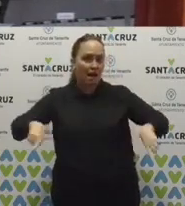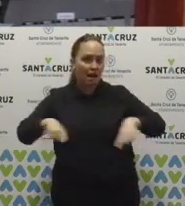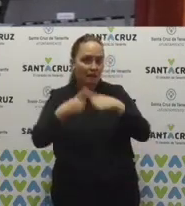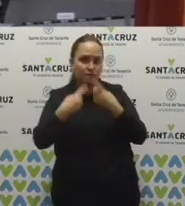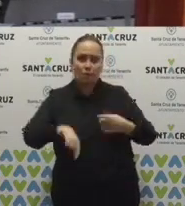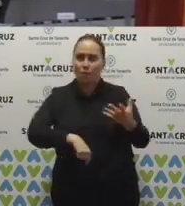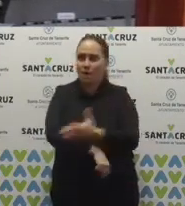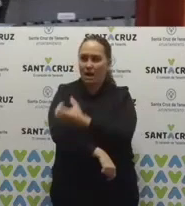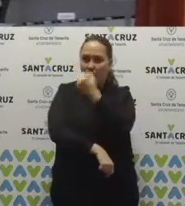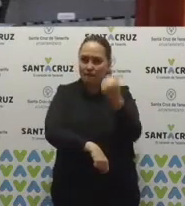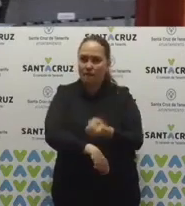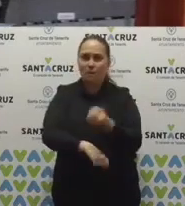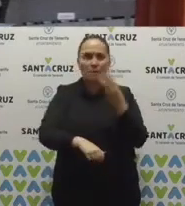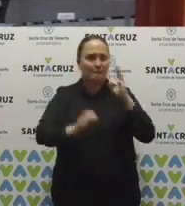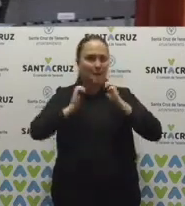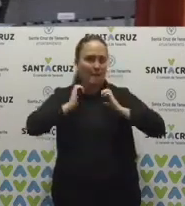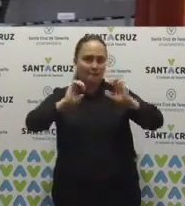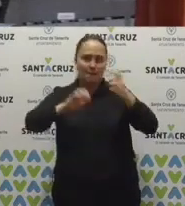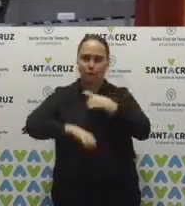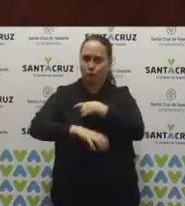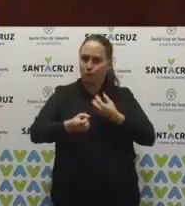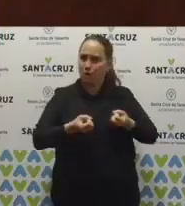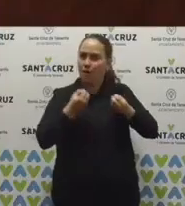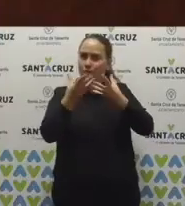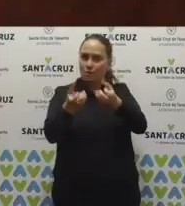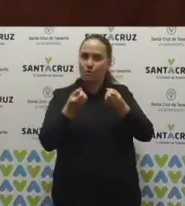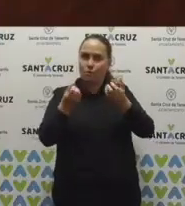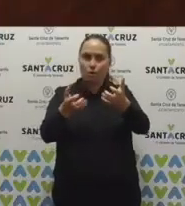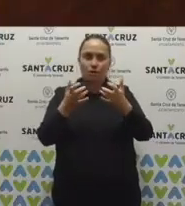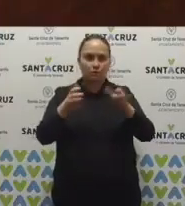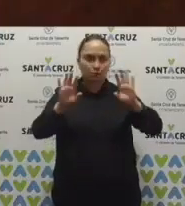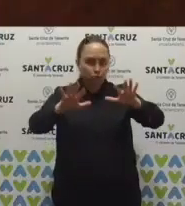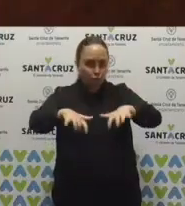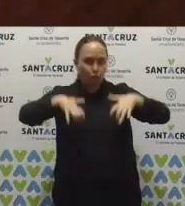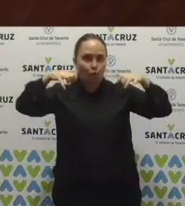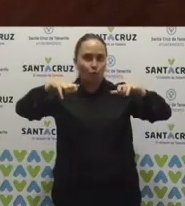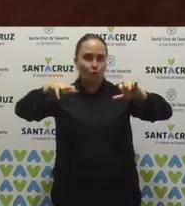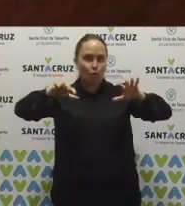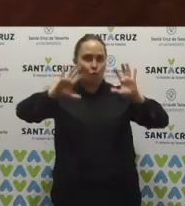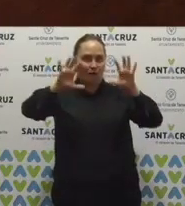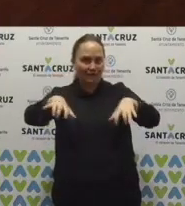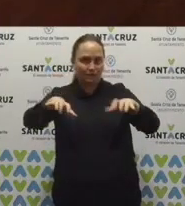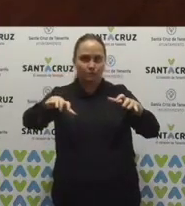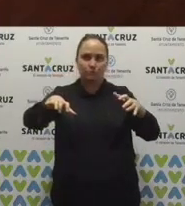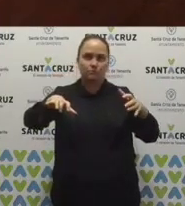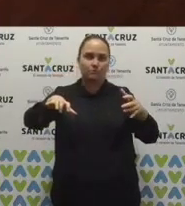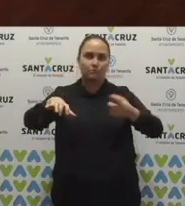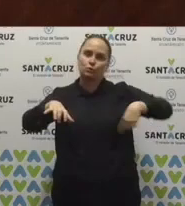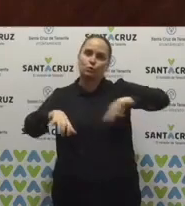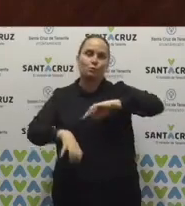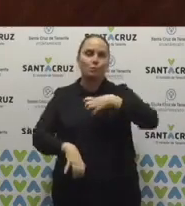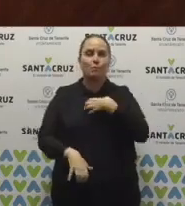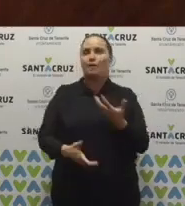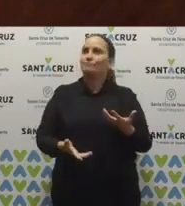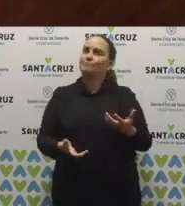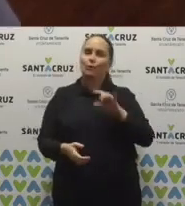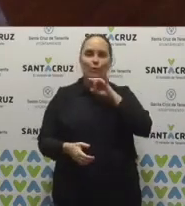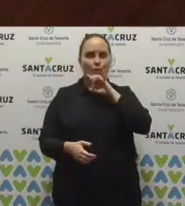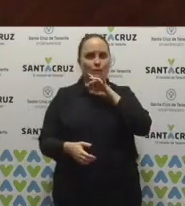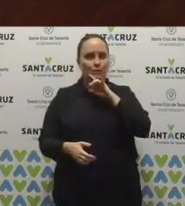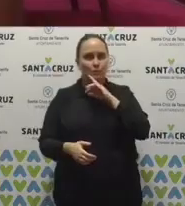distintas sesiones de comisiones informativas congresos no podemos no podemos estar contentos y decir que 90 días